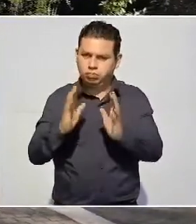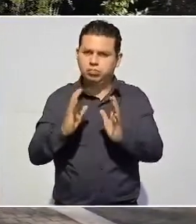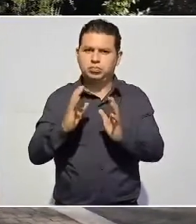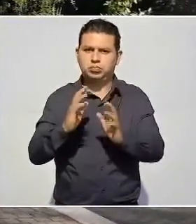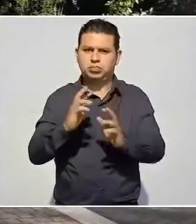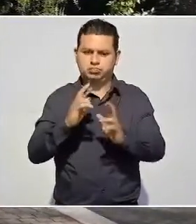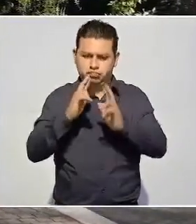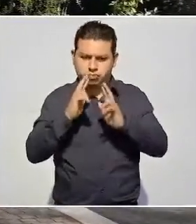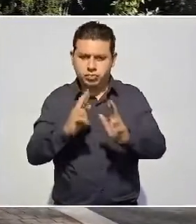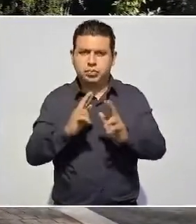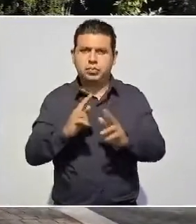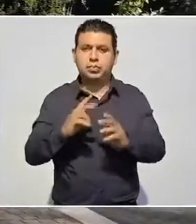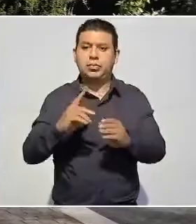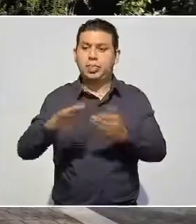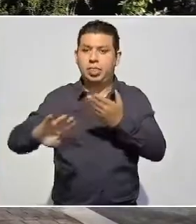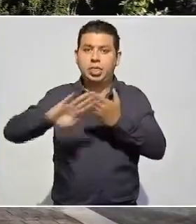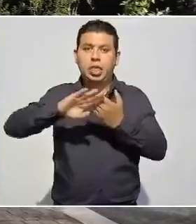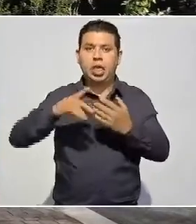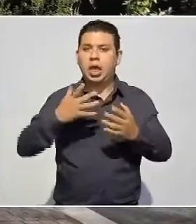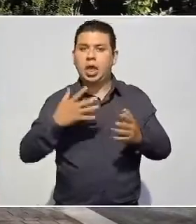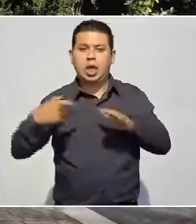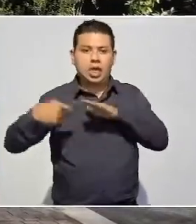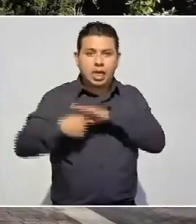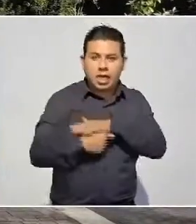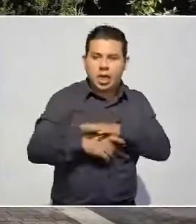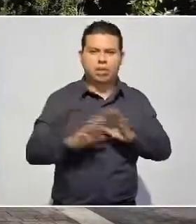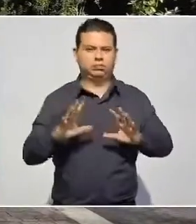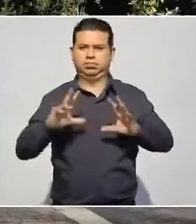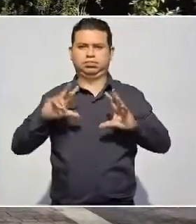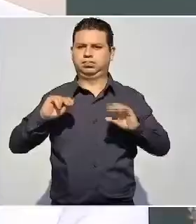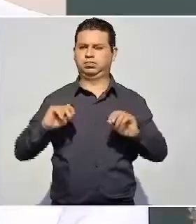inflexibles, lo que le permitió dejar